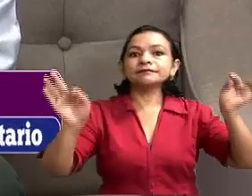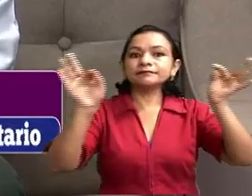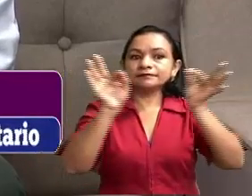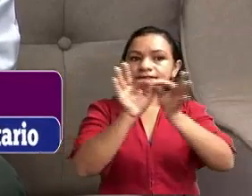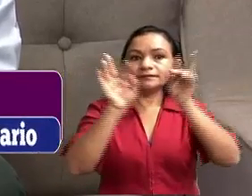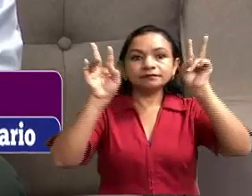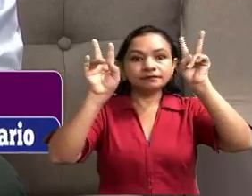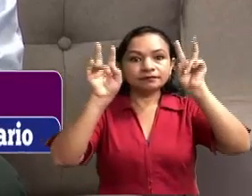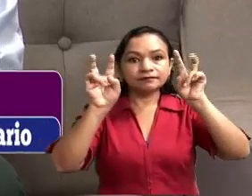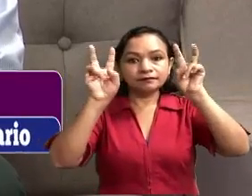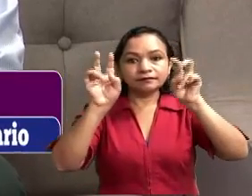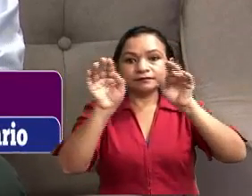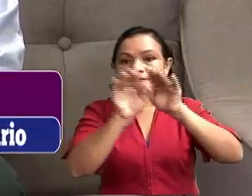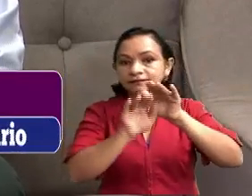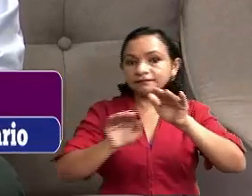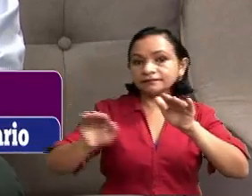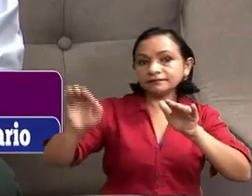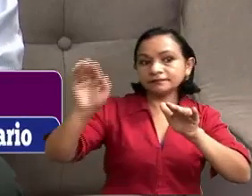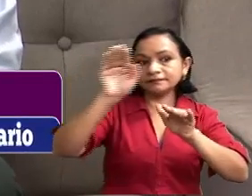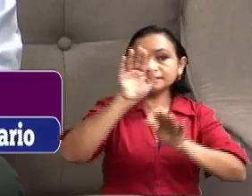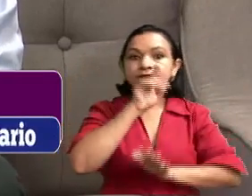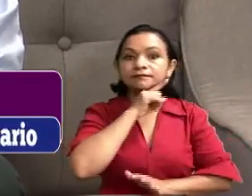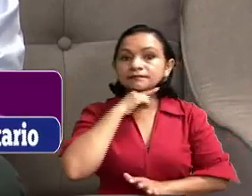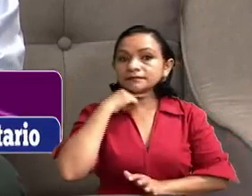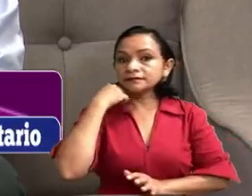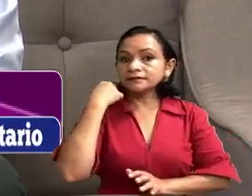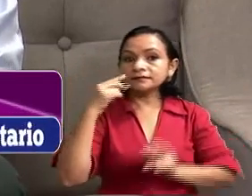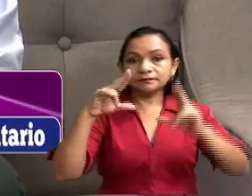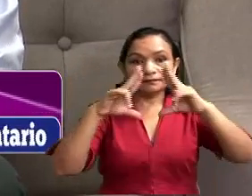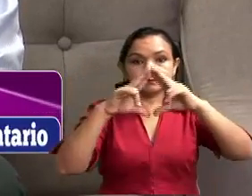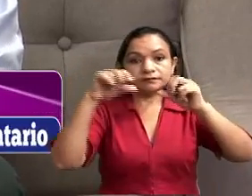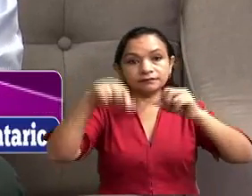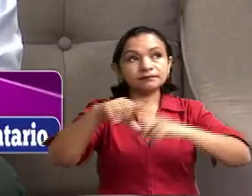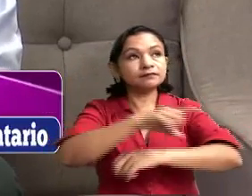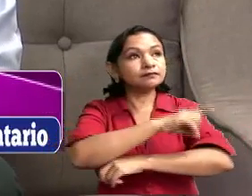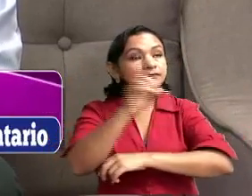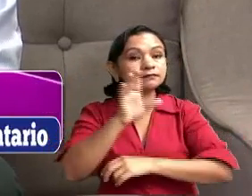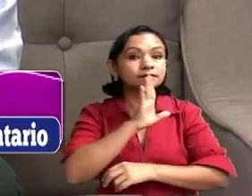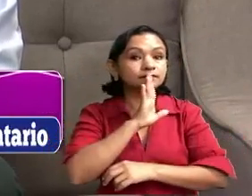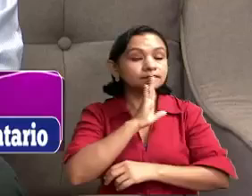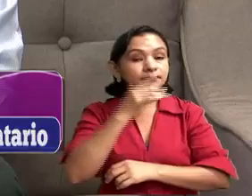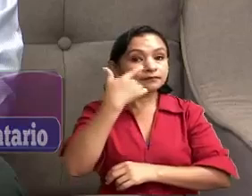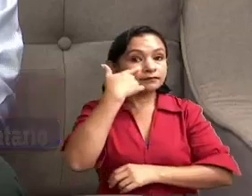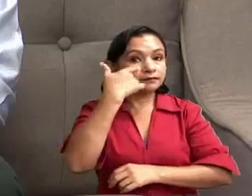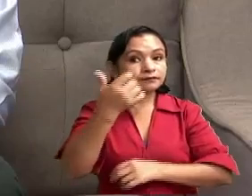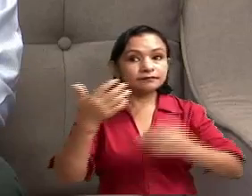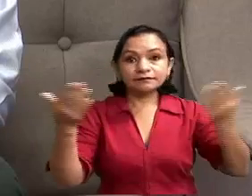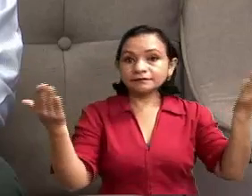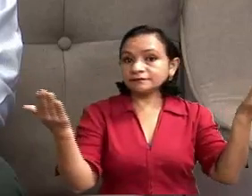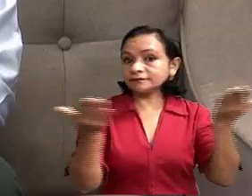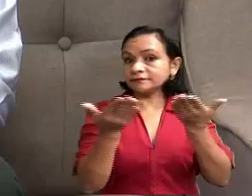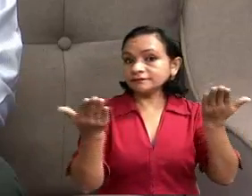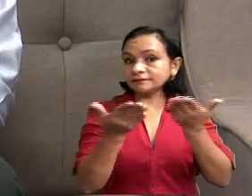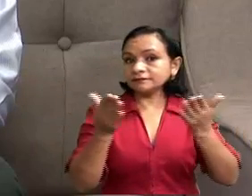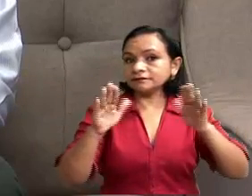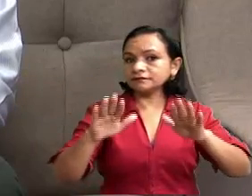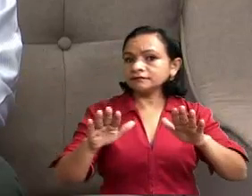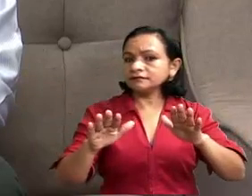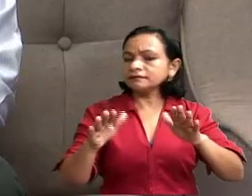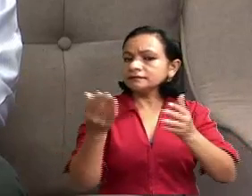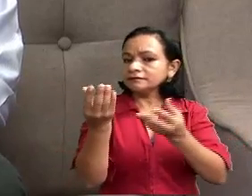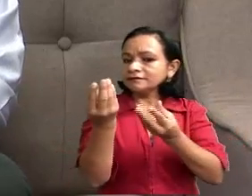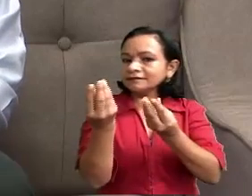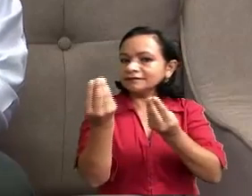tema preponderante para la realidad nicaragüense. Hoy estaremos conversando y conociendo cómo se da la estabilidad y consolidación de la